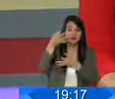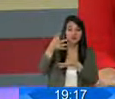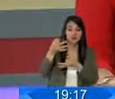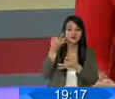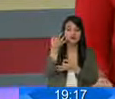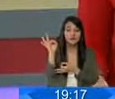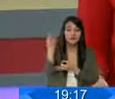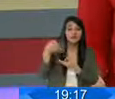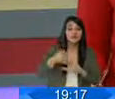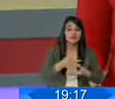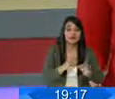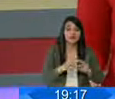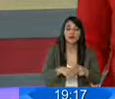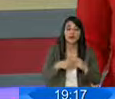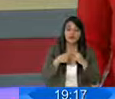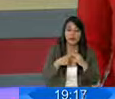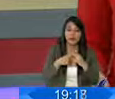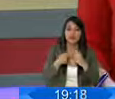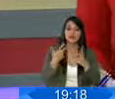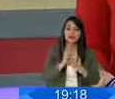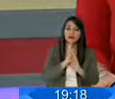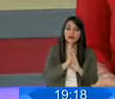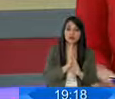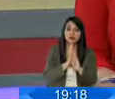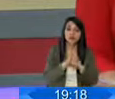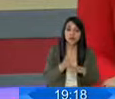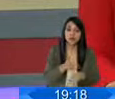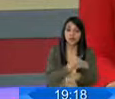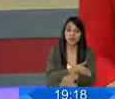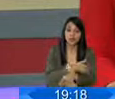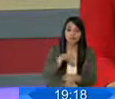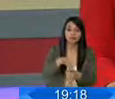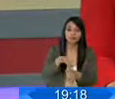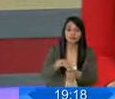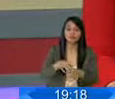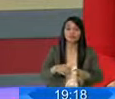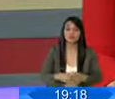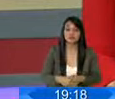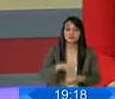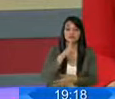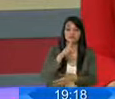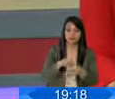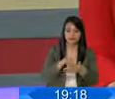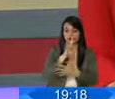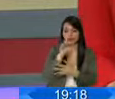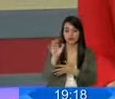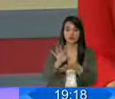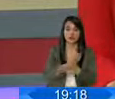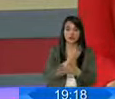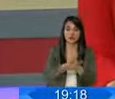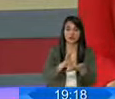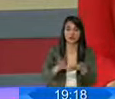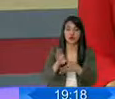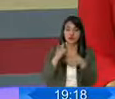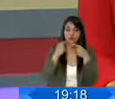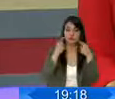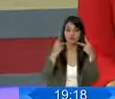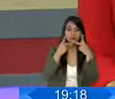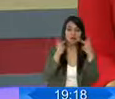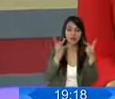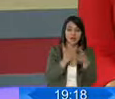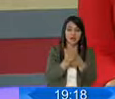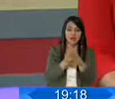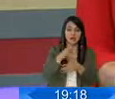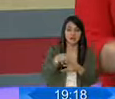febrero se comenzarán a hacer públicos los resultados preliminares de las elecciones. Serán 1.800 recintos de transmisión y publicación de